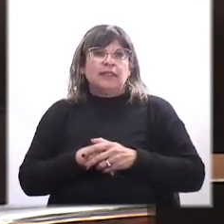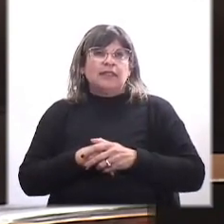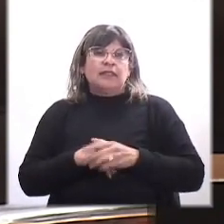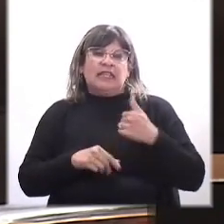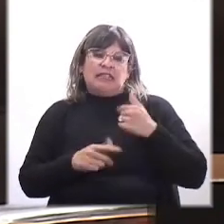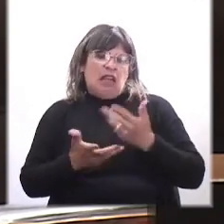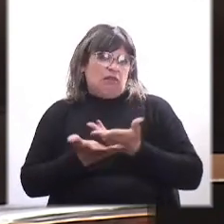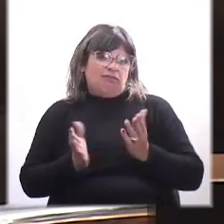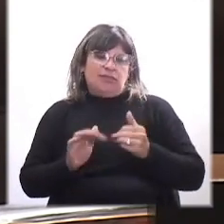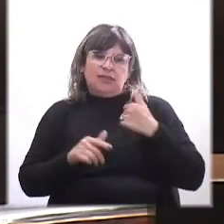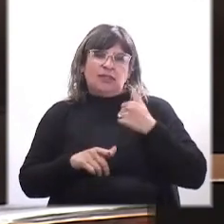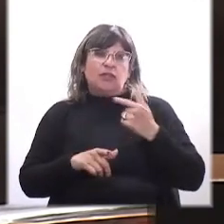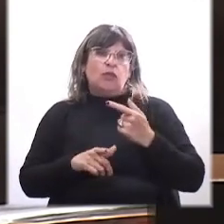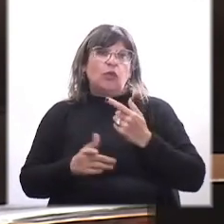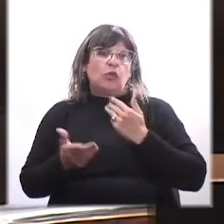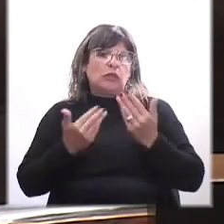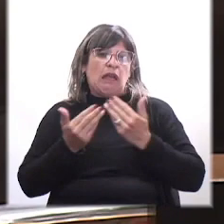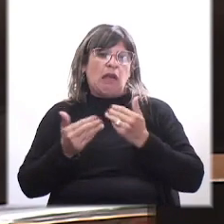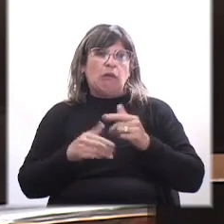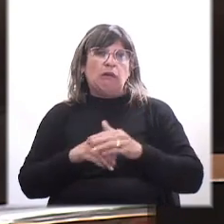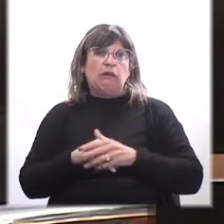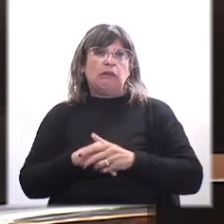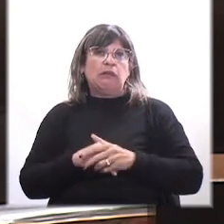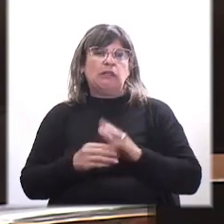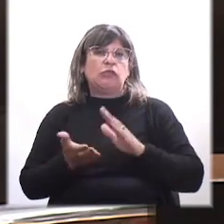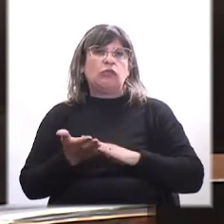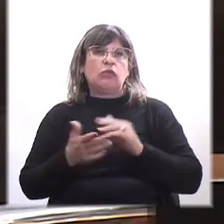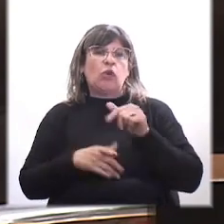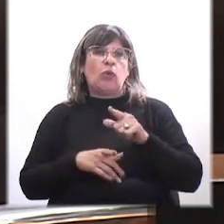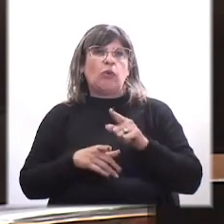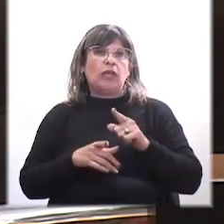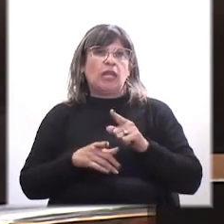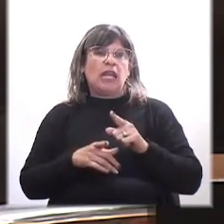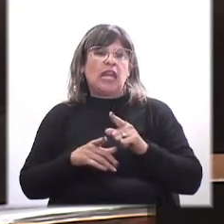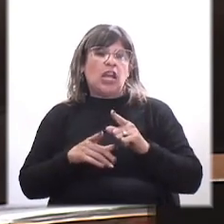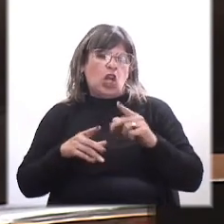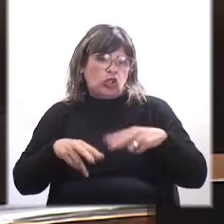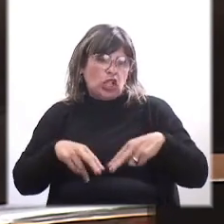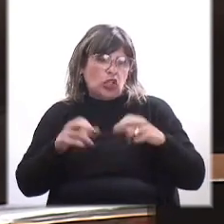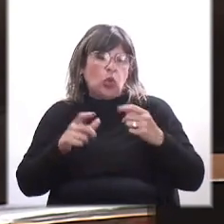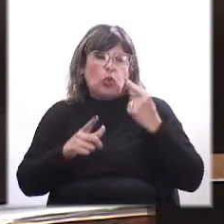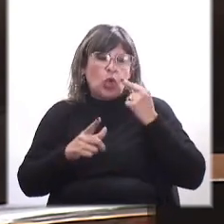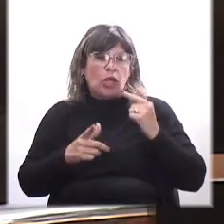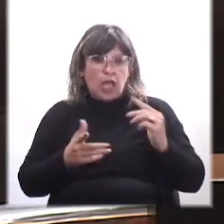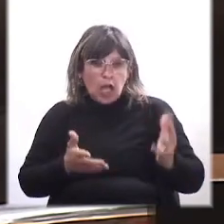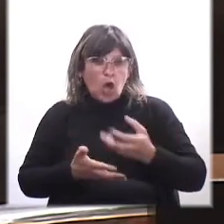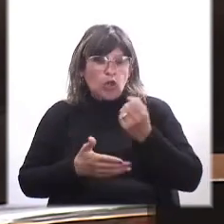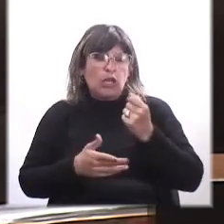muy a la vista cuando se habla en los pocos estudios de factibilidad que se encontraron